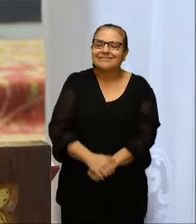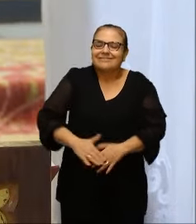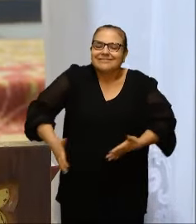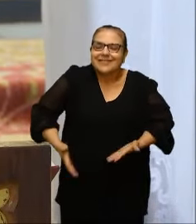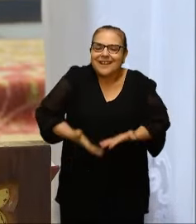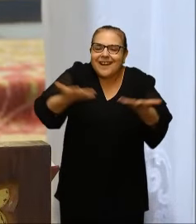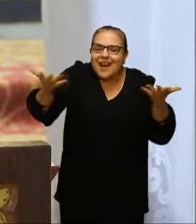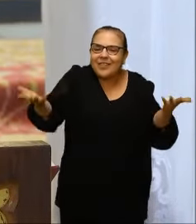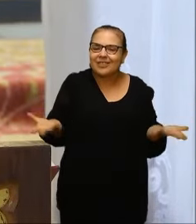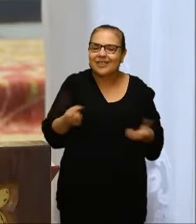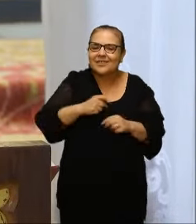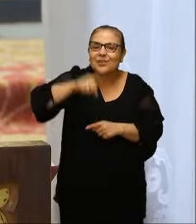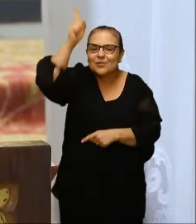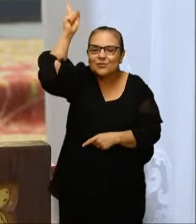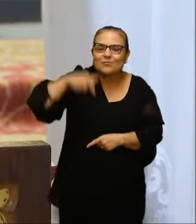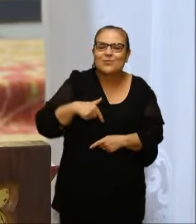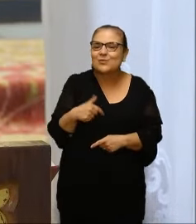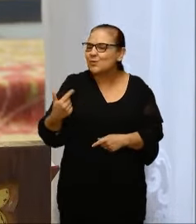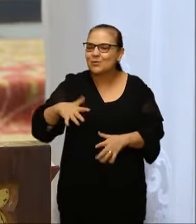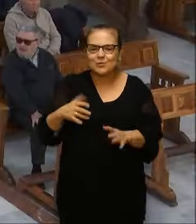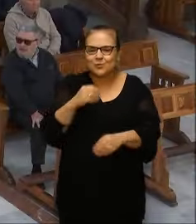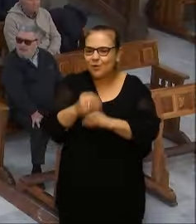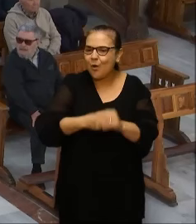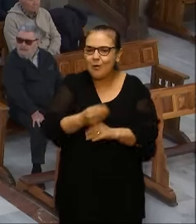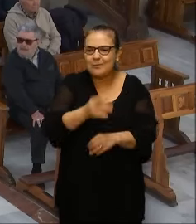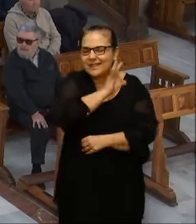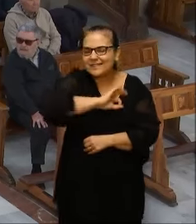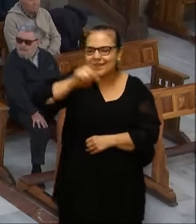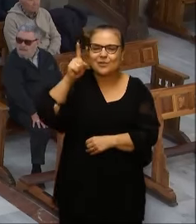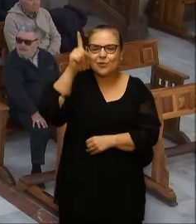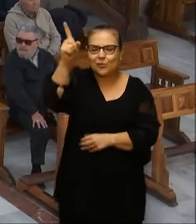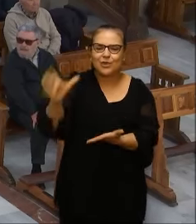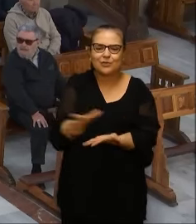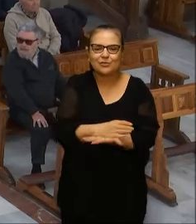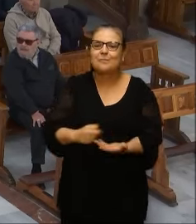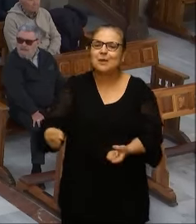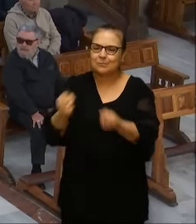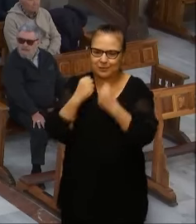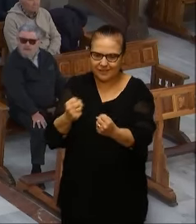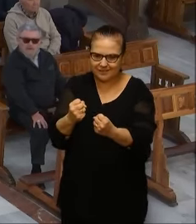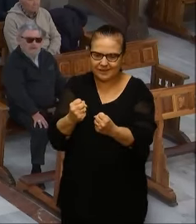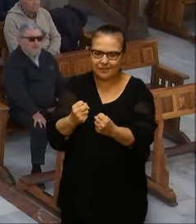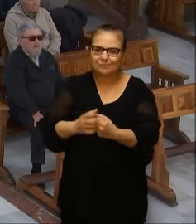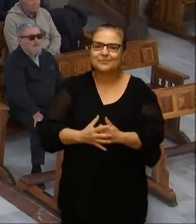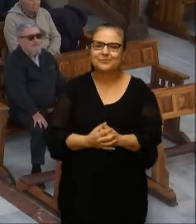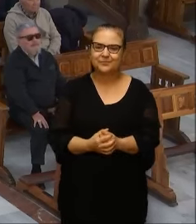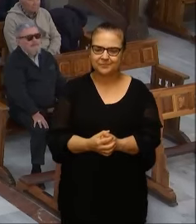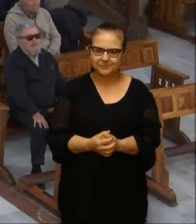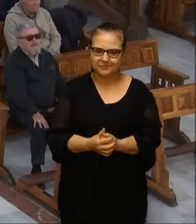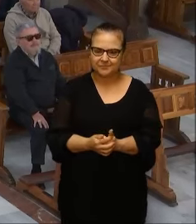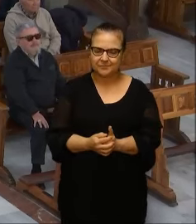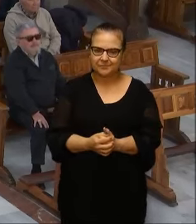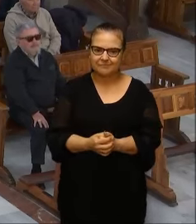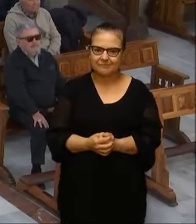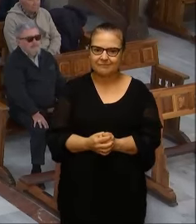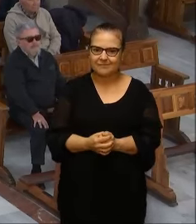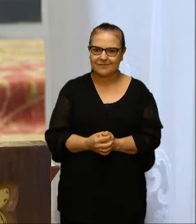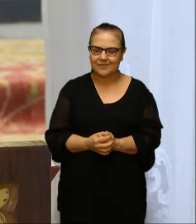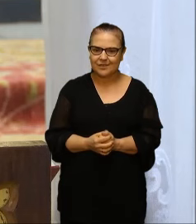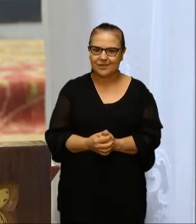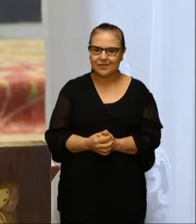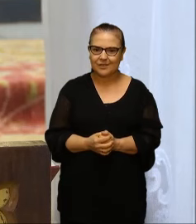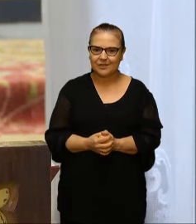Grandes y admirables son tus obras, Señor, Dios omnipotente. Grandes y admirables son tus